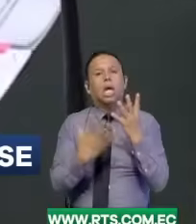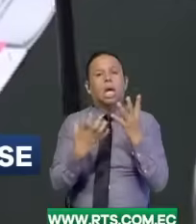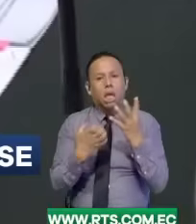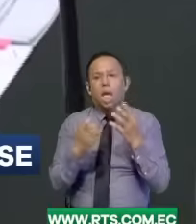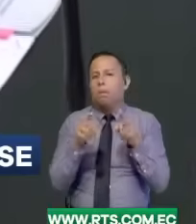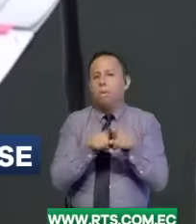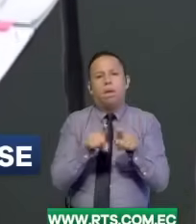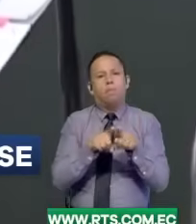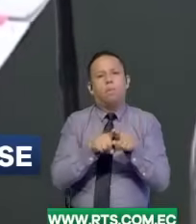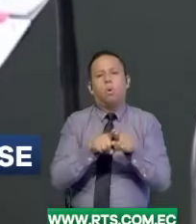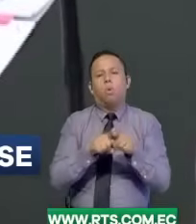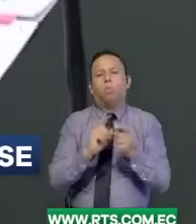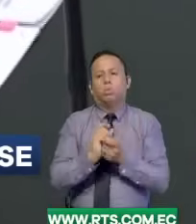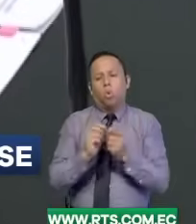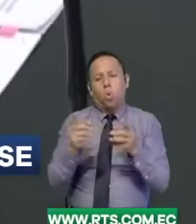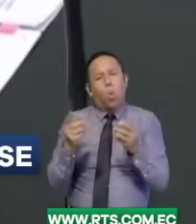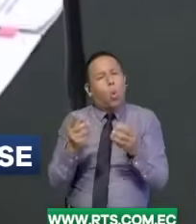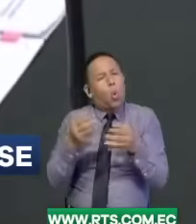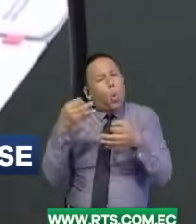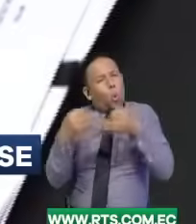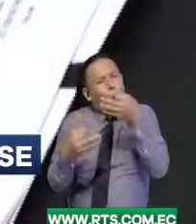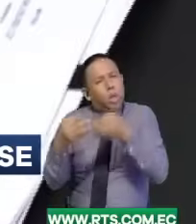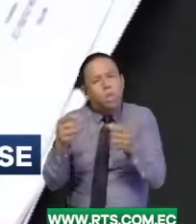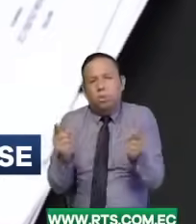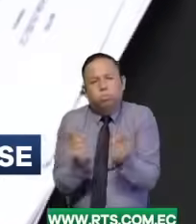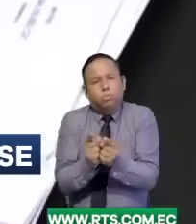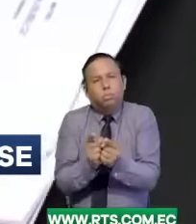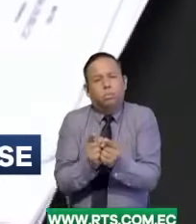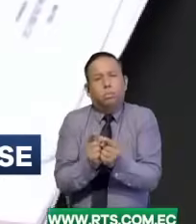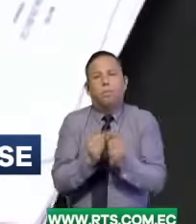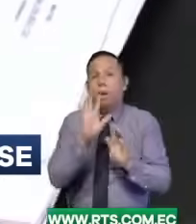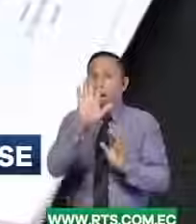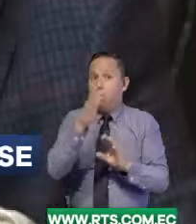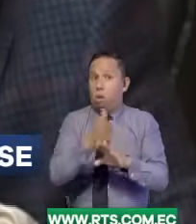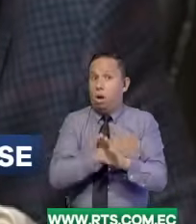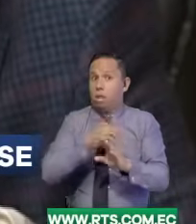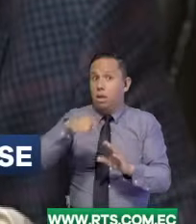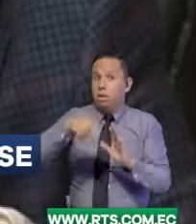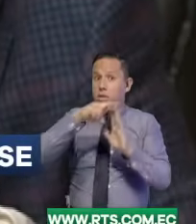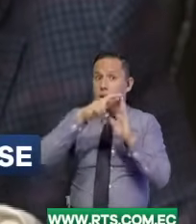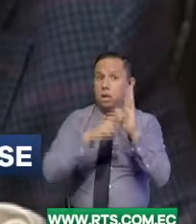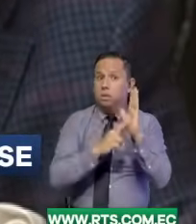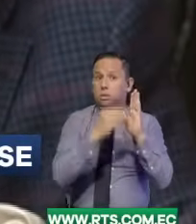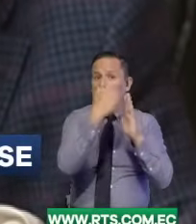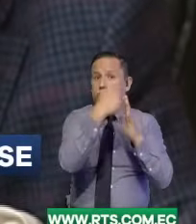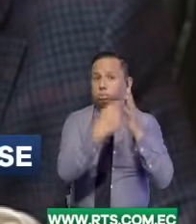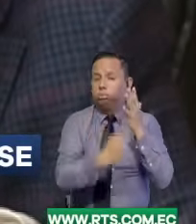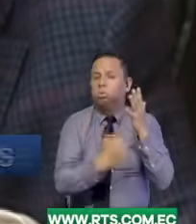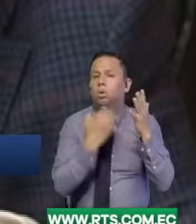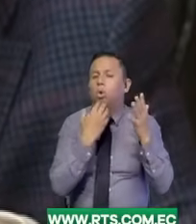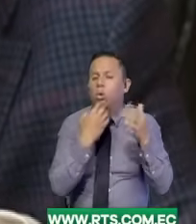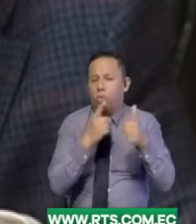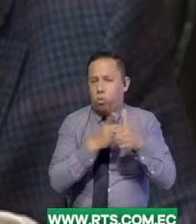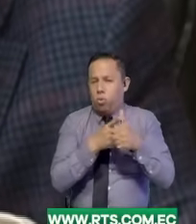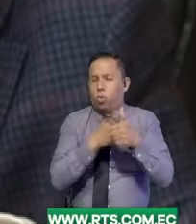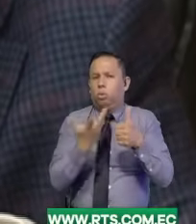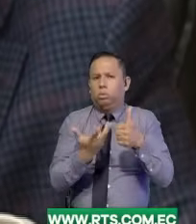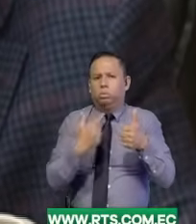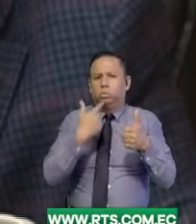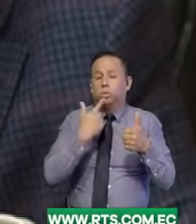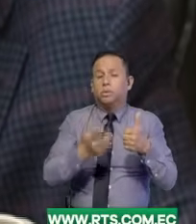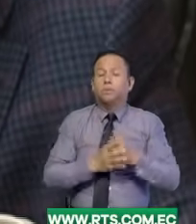abreviado, pero para ello deben cumplir con ciertos requisitos. En ello se debe justificar varias cosas. Uno, que existe